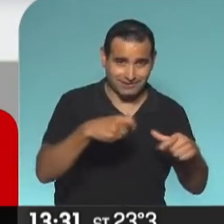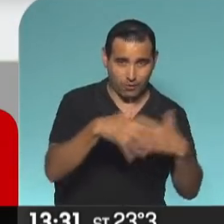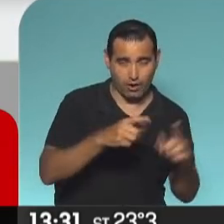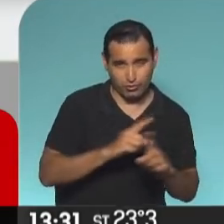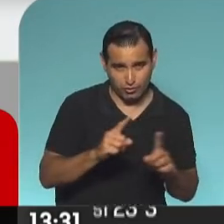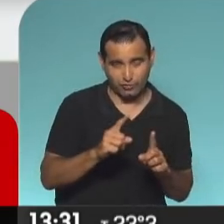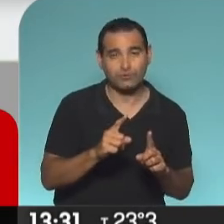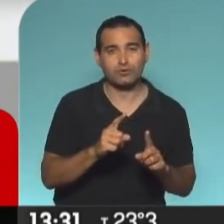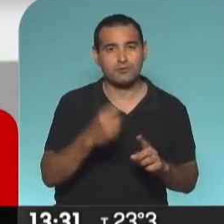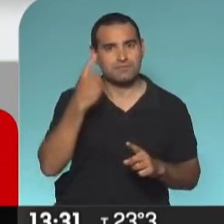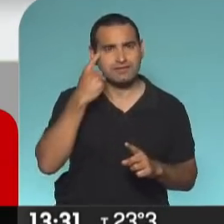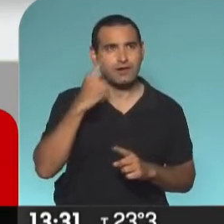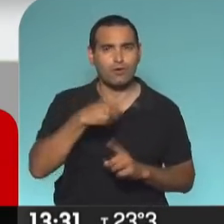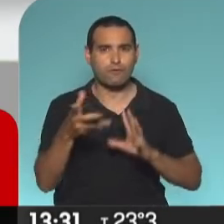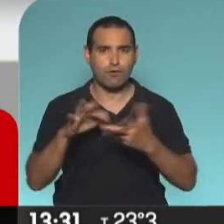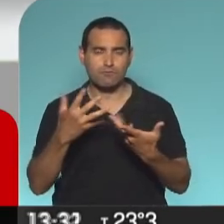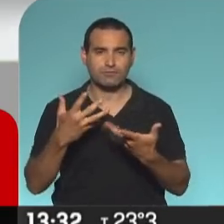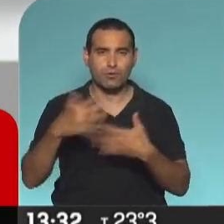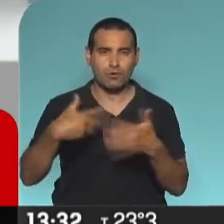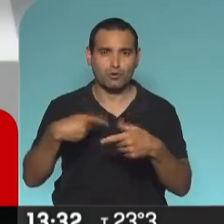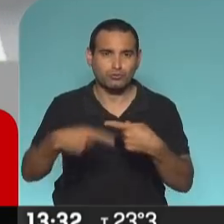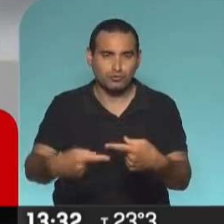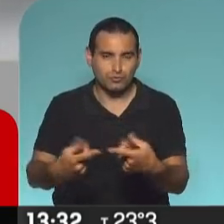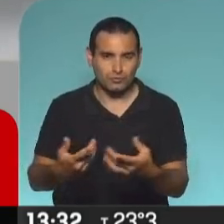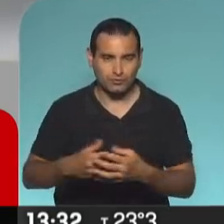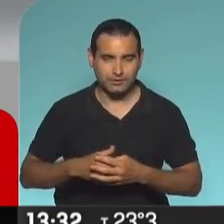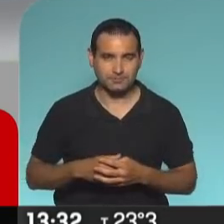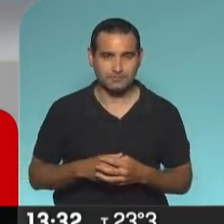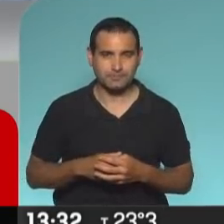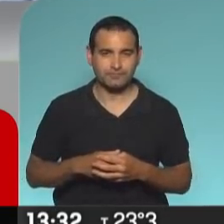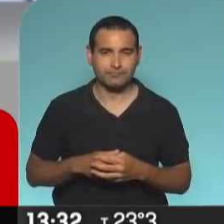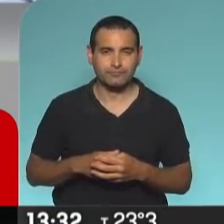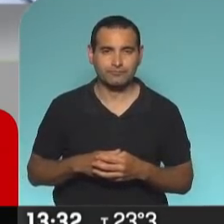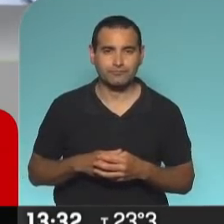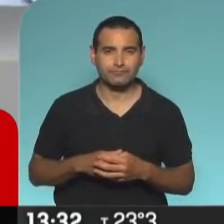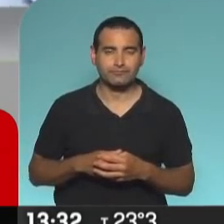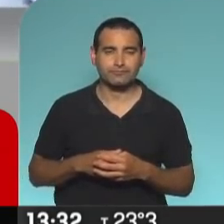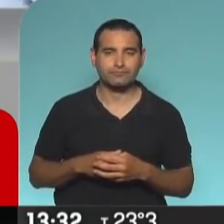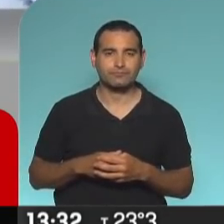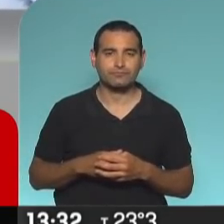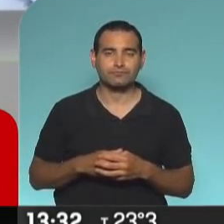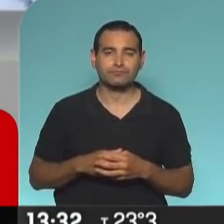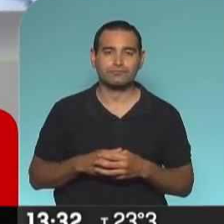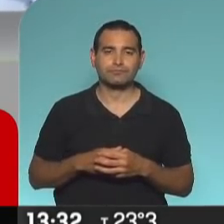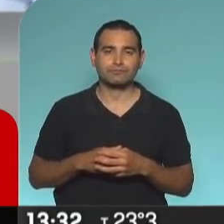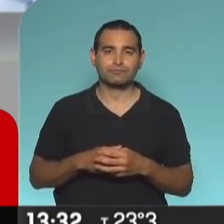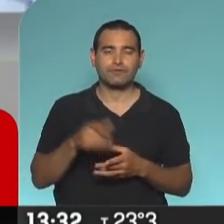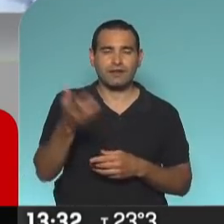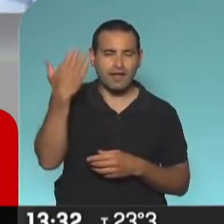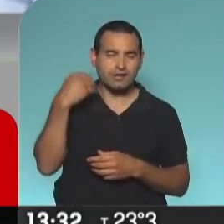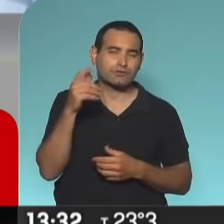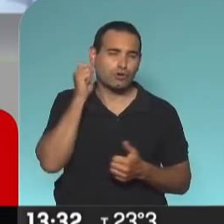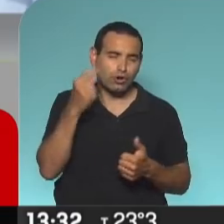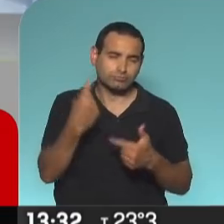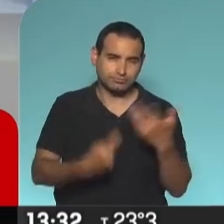Supo reinventarse y fue un personaje de consulta permanente más allá del recuerdo, de lo que hizo, del gol de los ingleses, de todo